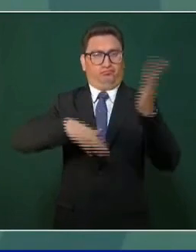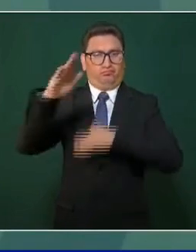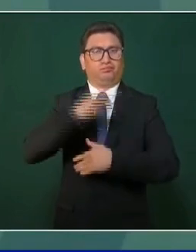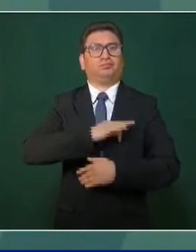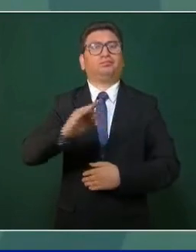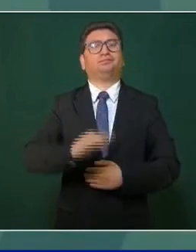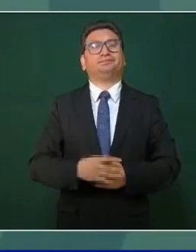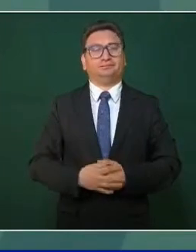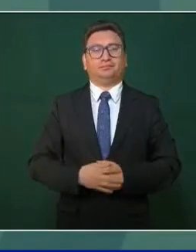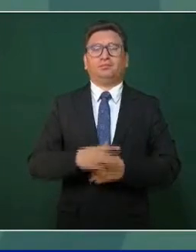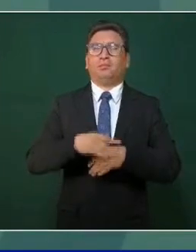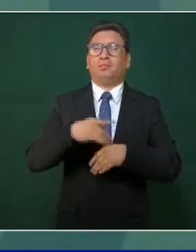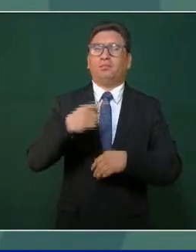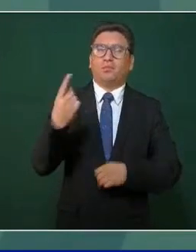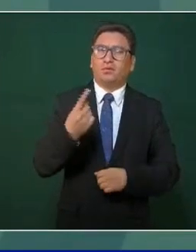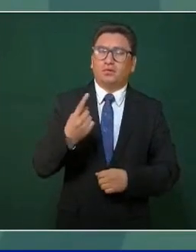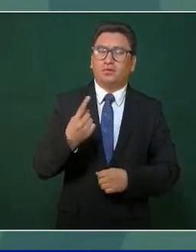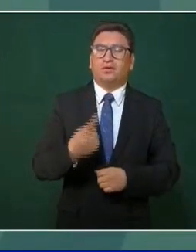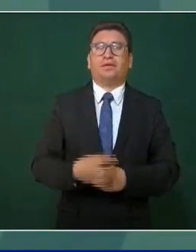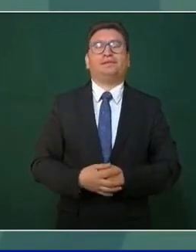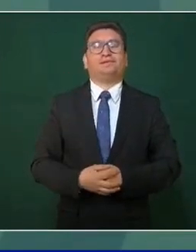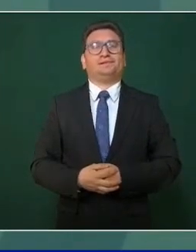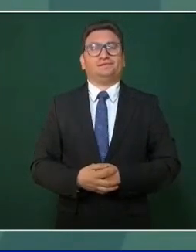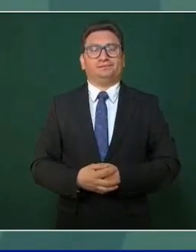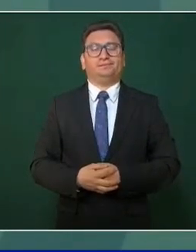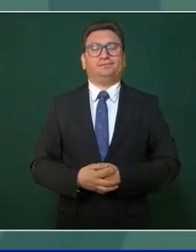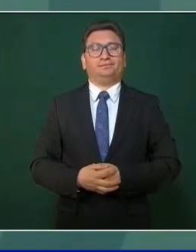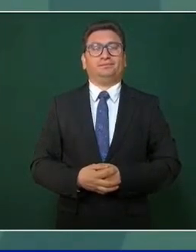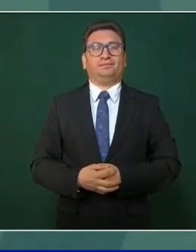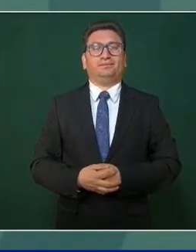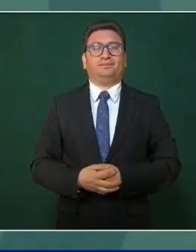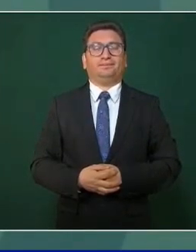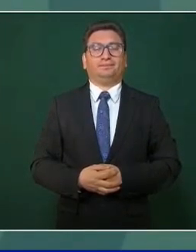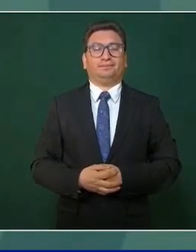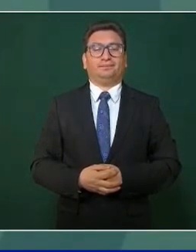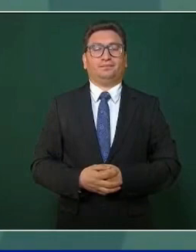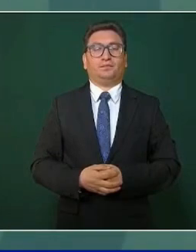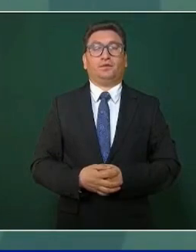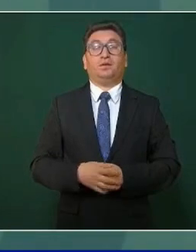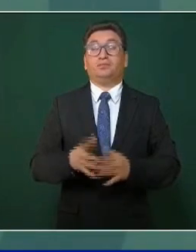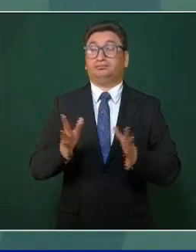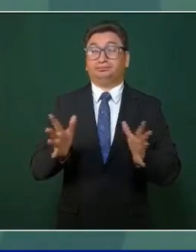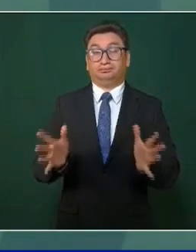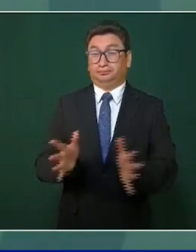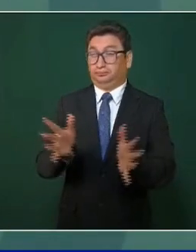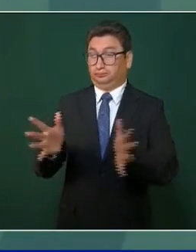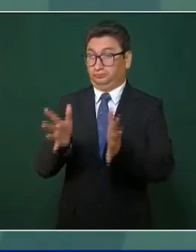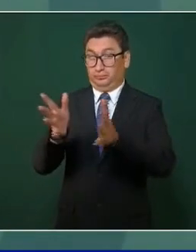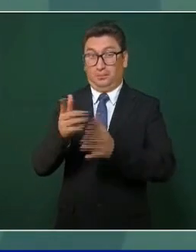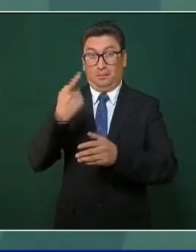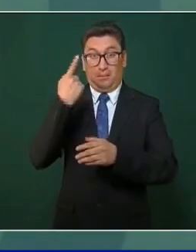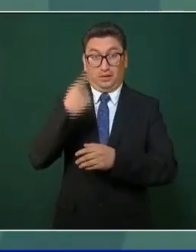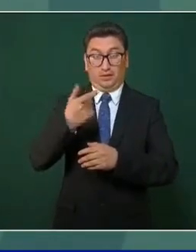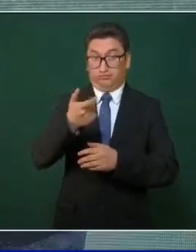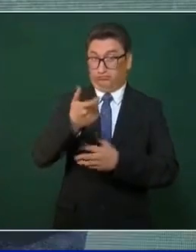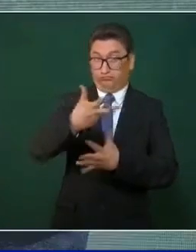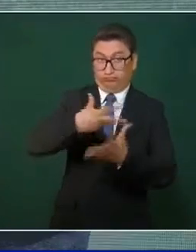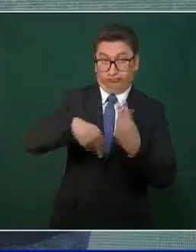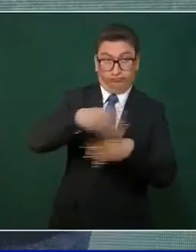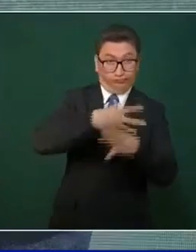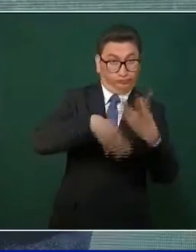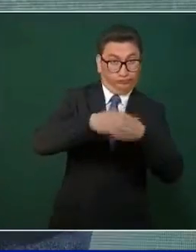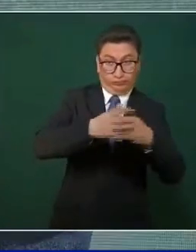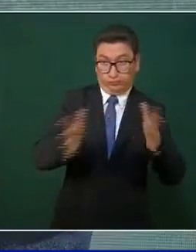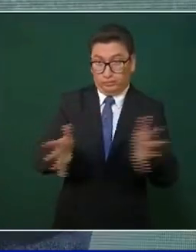porque no solo se va a promover el crecimiento económico del país, el